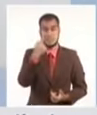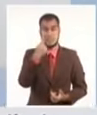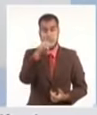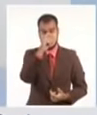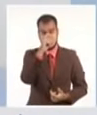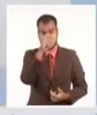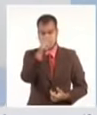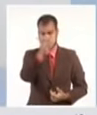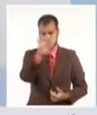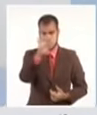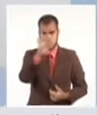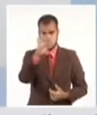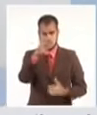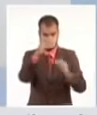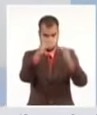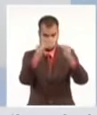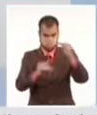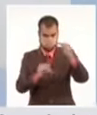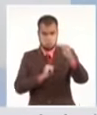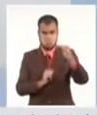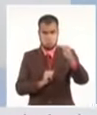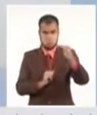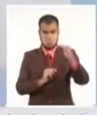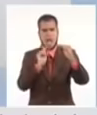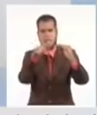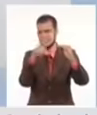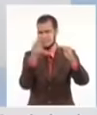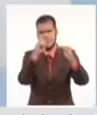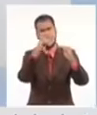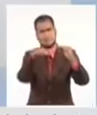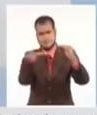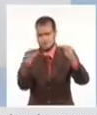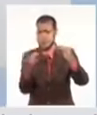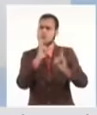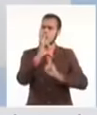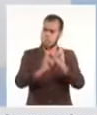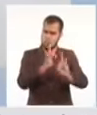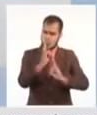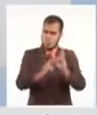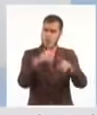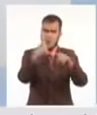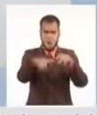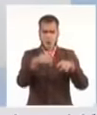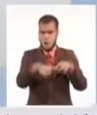menos, incluyendo lactantes, recién nacidos,